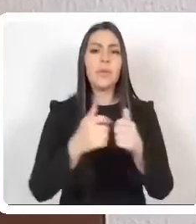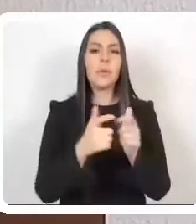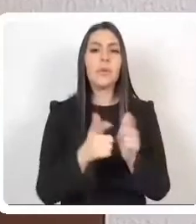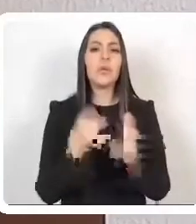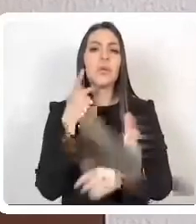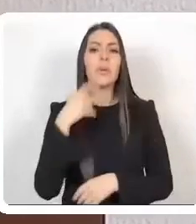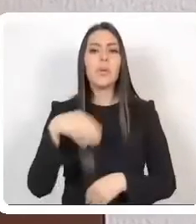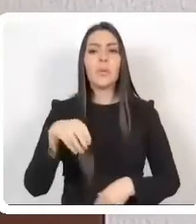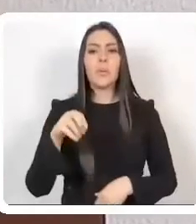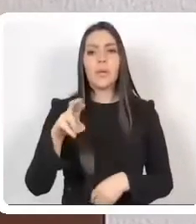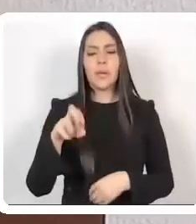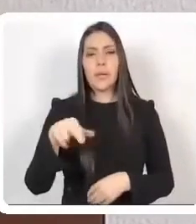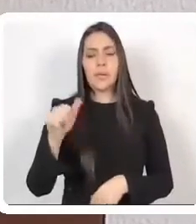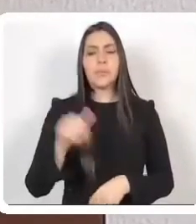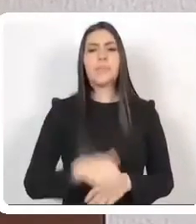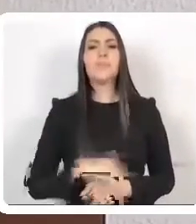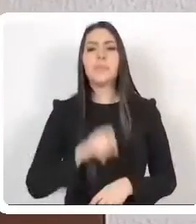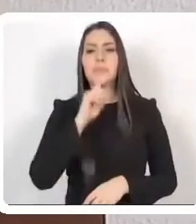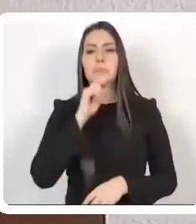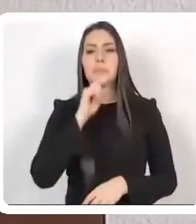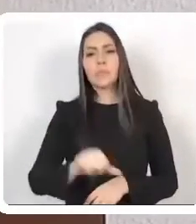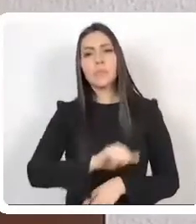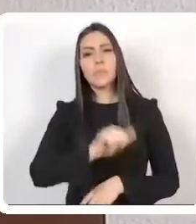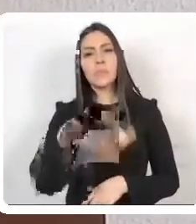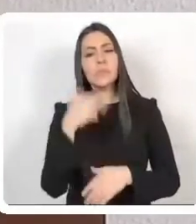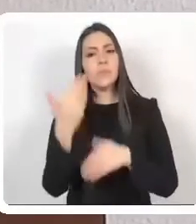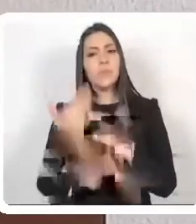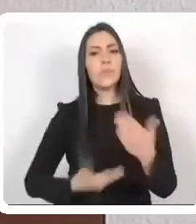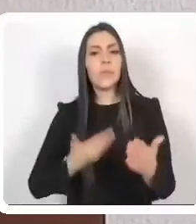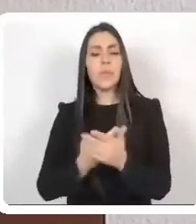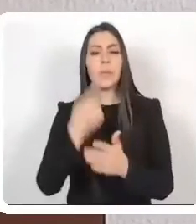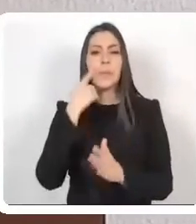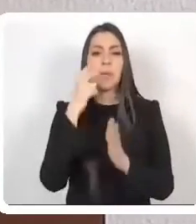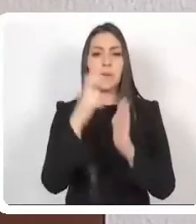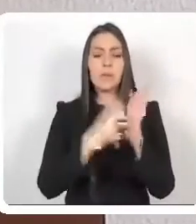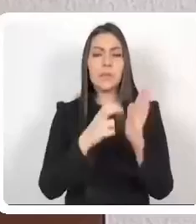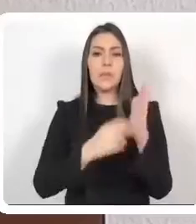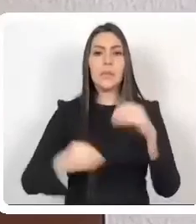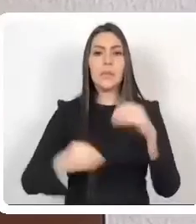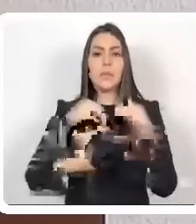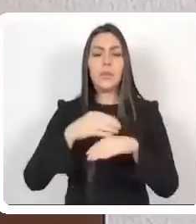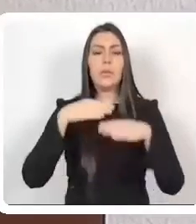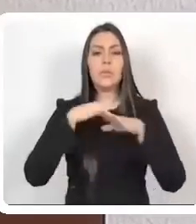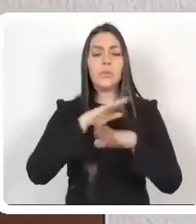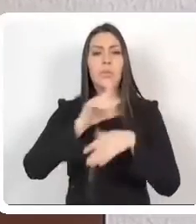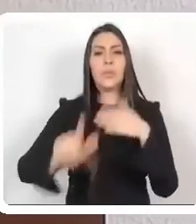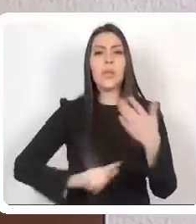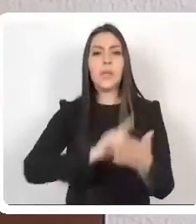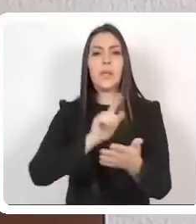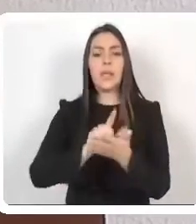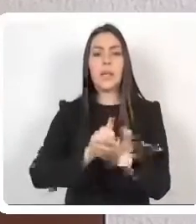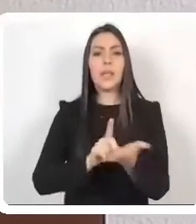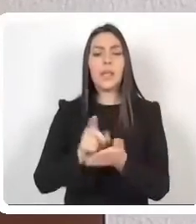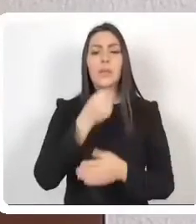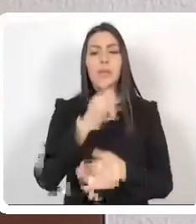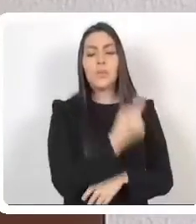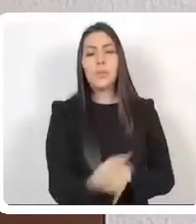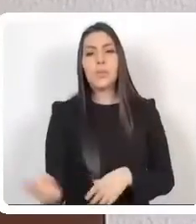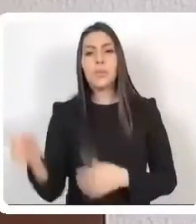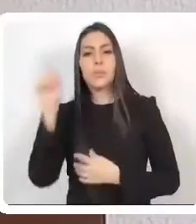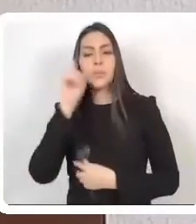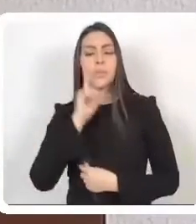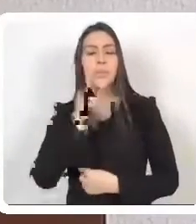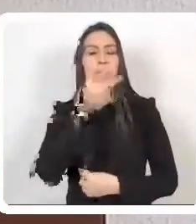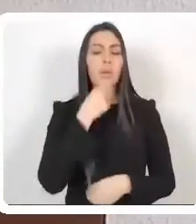la iniciativa con proyecto de decreto por el que se reforman y adicionan diversas disposiciones de la Ley de los Derechos de Niñas, Niños